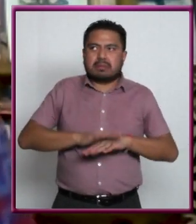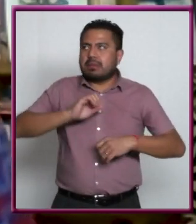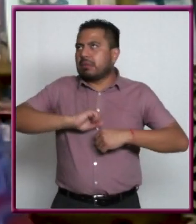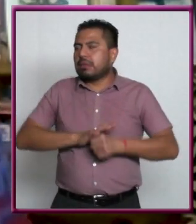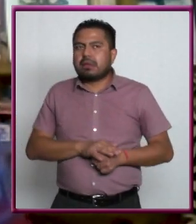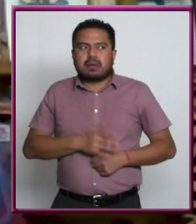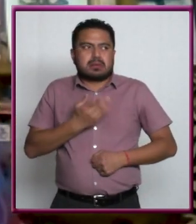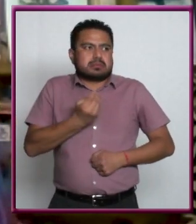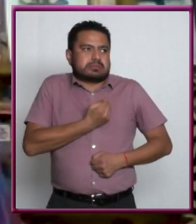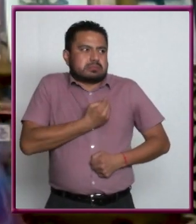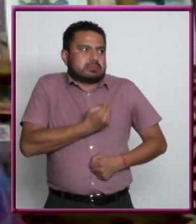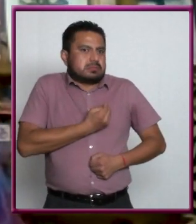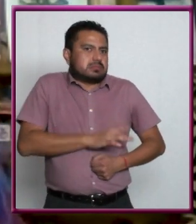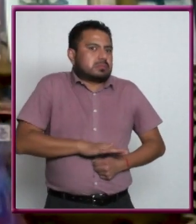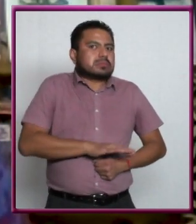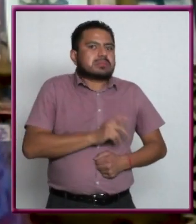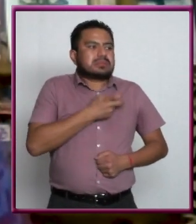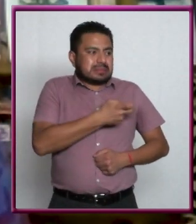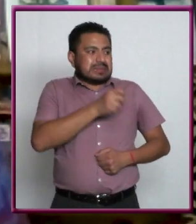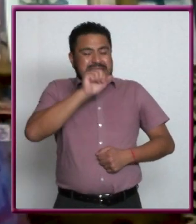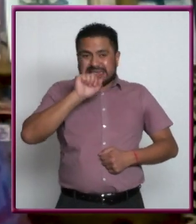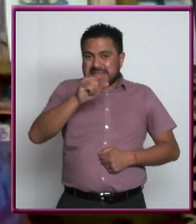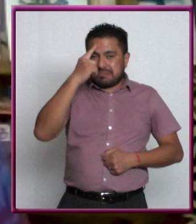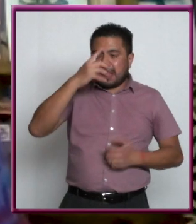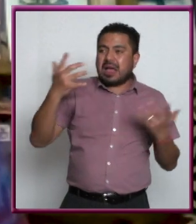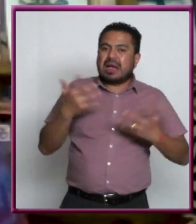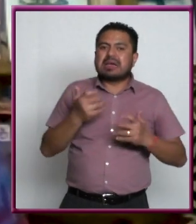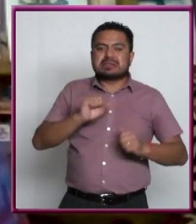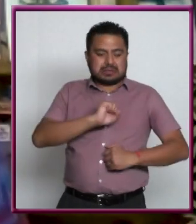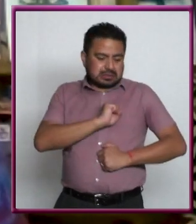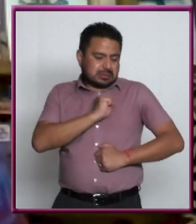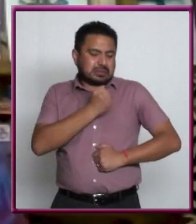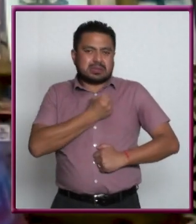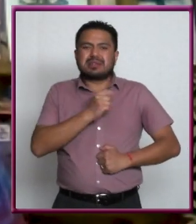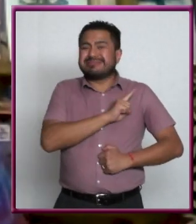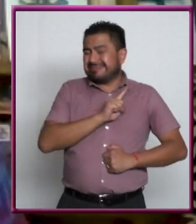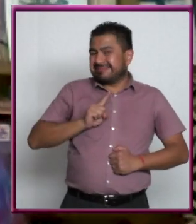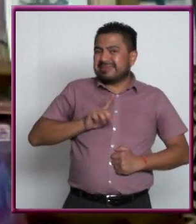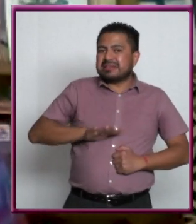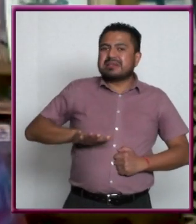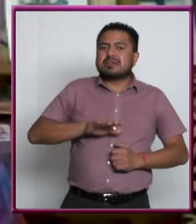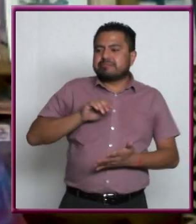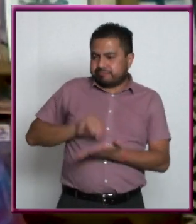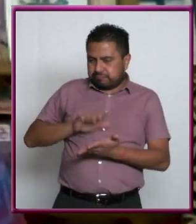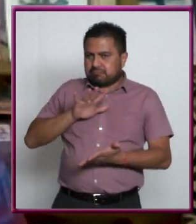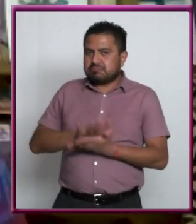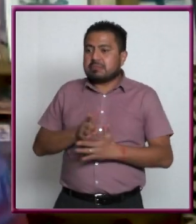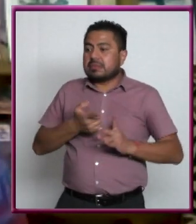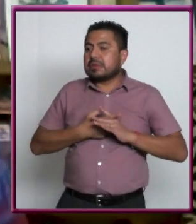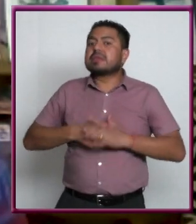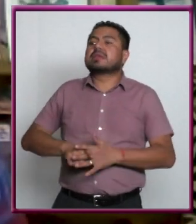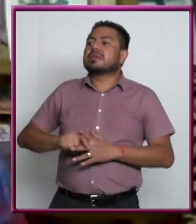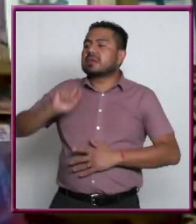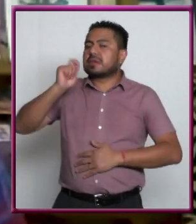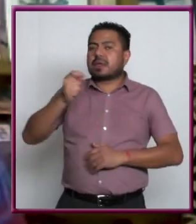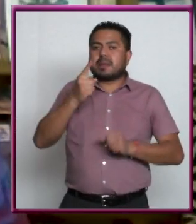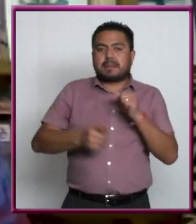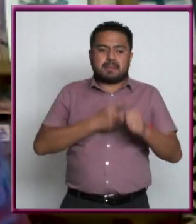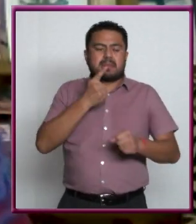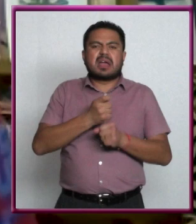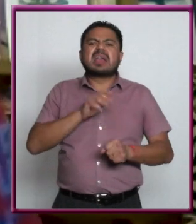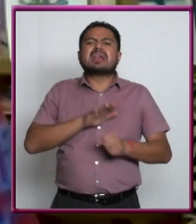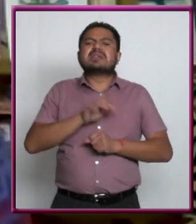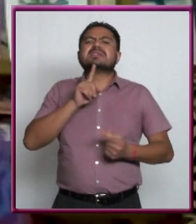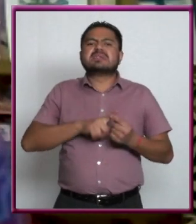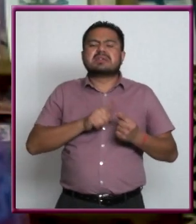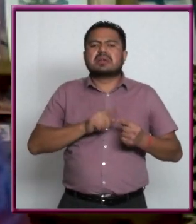de pandemia que no les queda de otra, y ahí sí, para que sea una práctica sana tendríamos que establecer desde el principio,